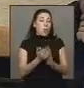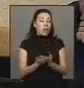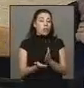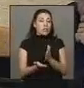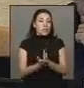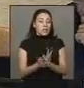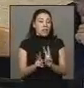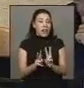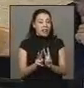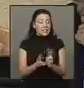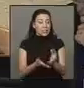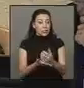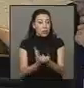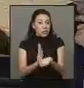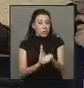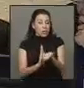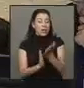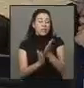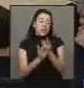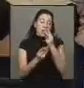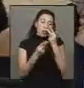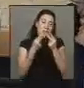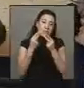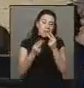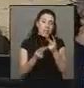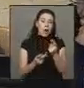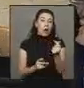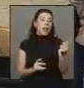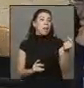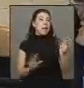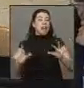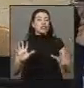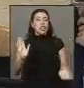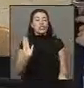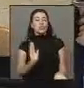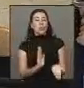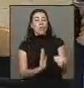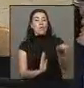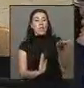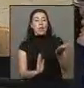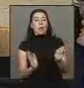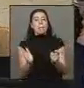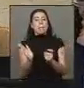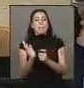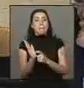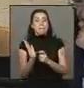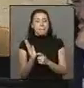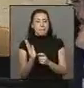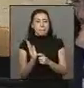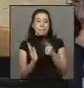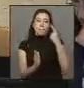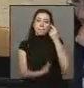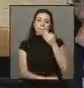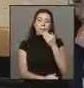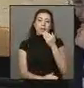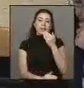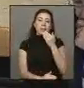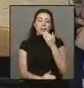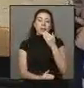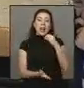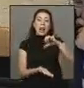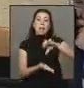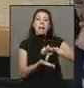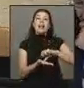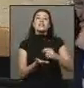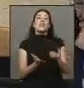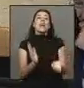definir reajuste hay que considerar la inflación esperada, la productividad, pero también el crecimiento del